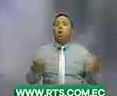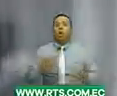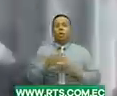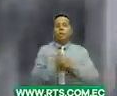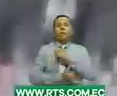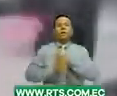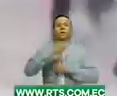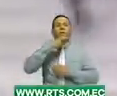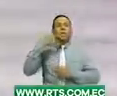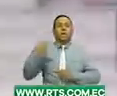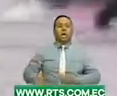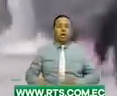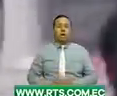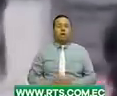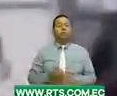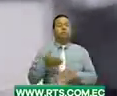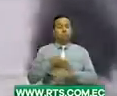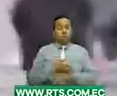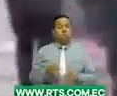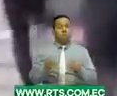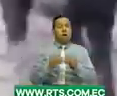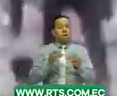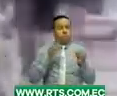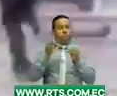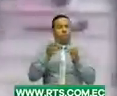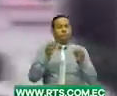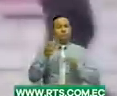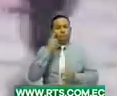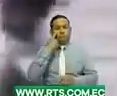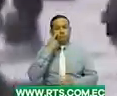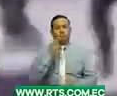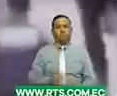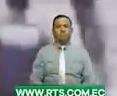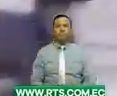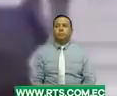La ampliación de este dramático hecho más adelante.